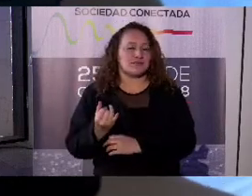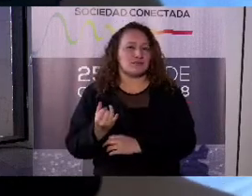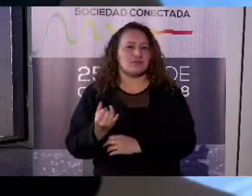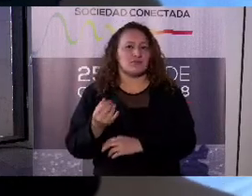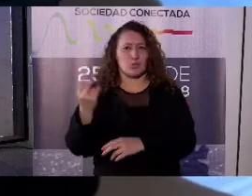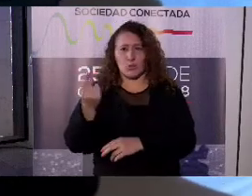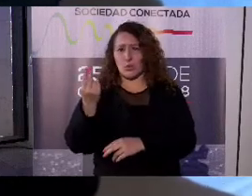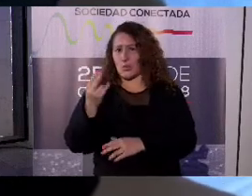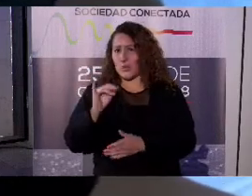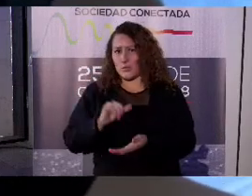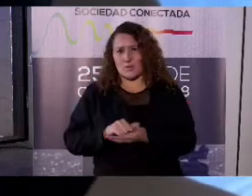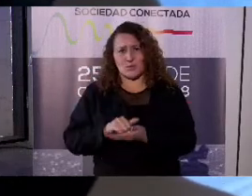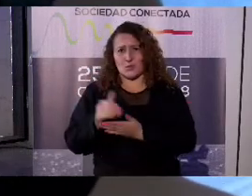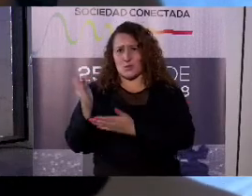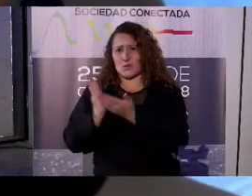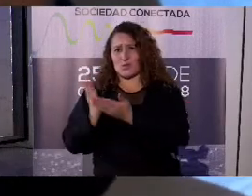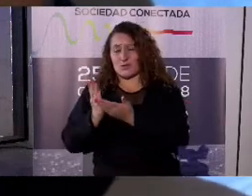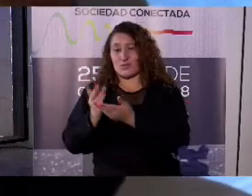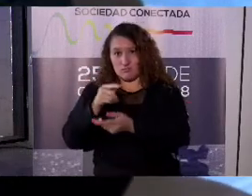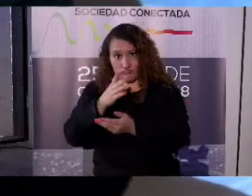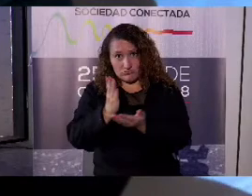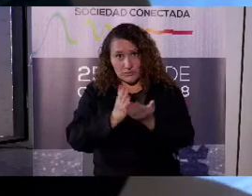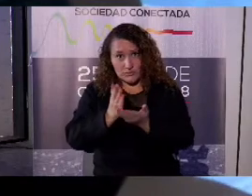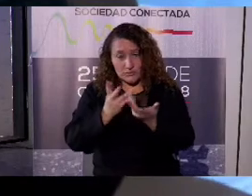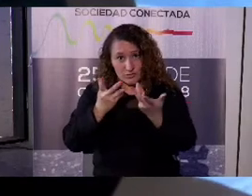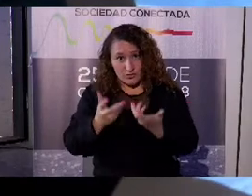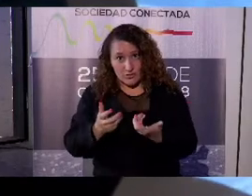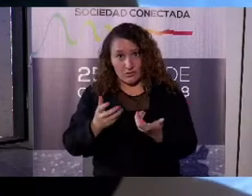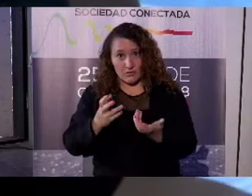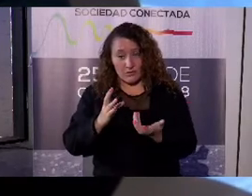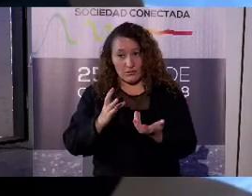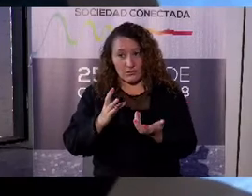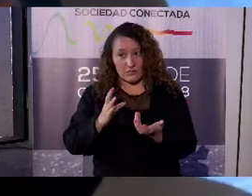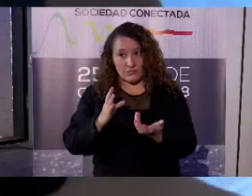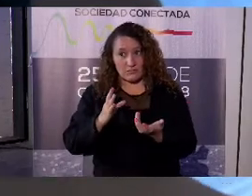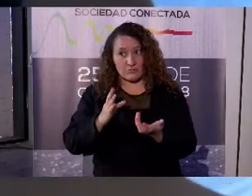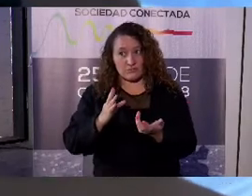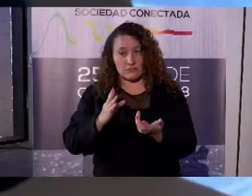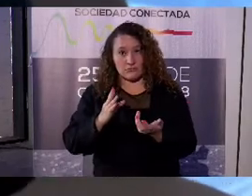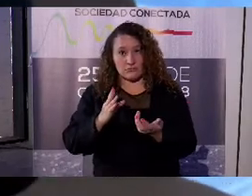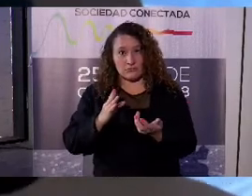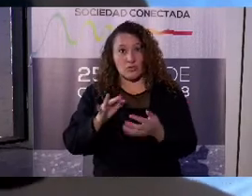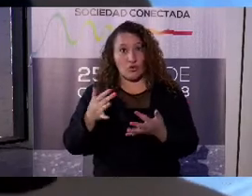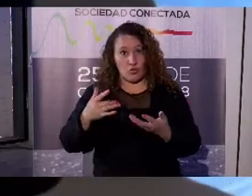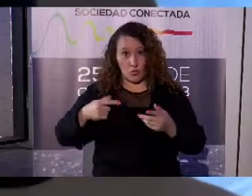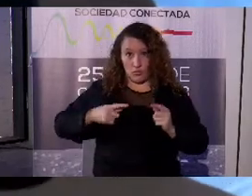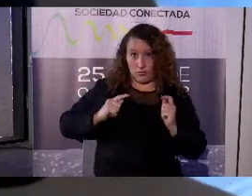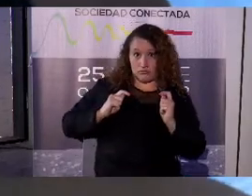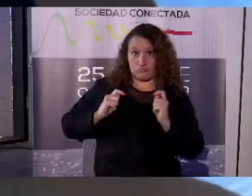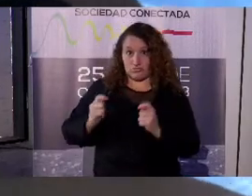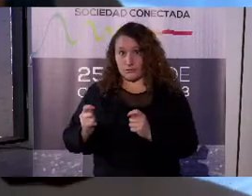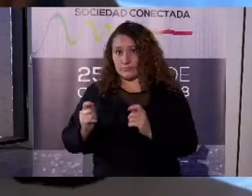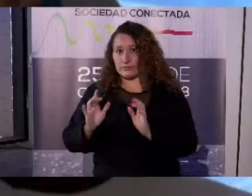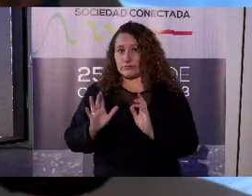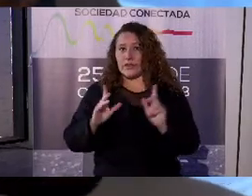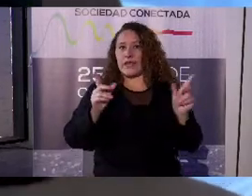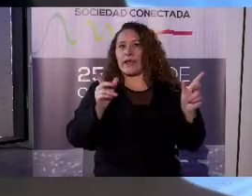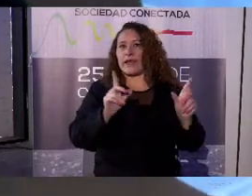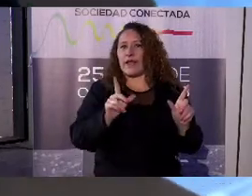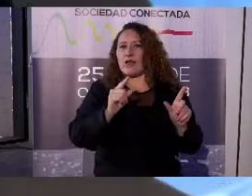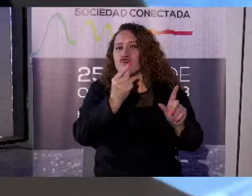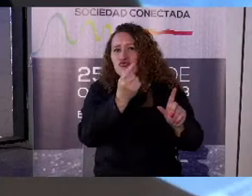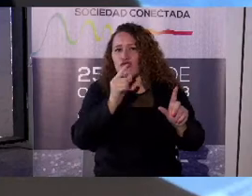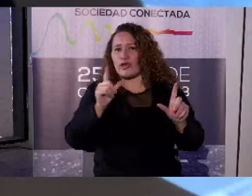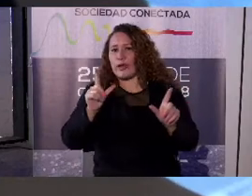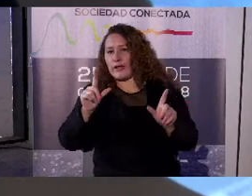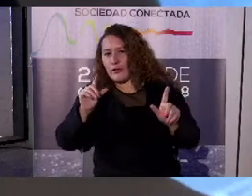prestación de servicio si tú vas a prestar un servicio en con cu no te vamos a asignar el canal 1 el Canal 11 no te vamos a